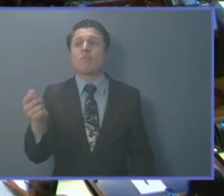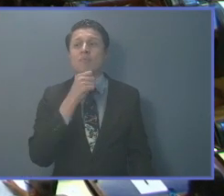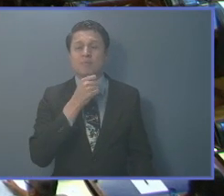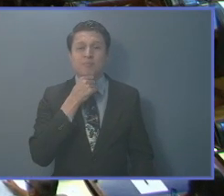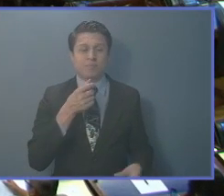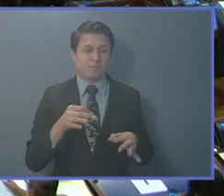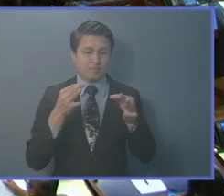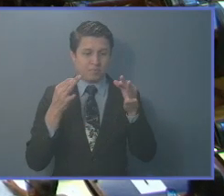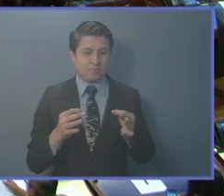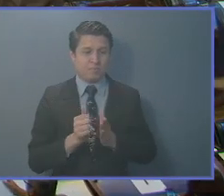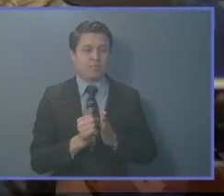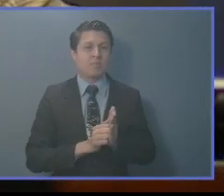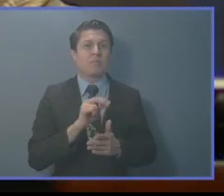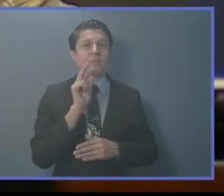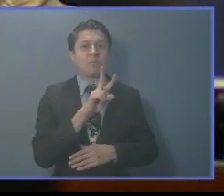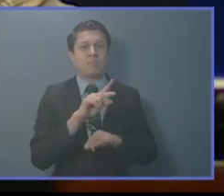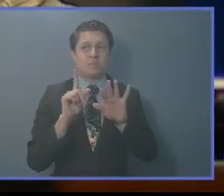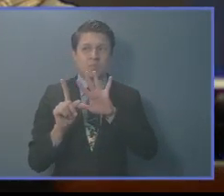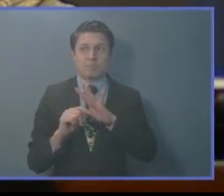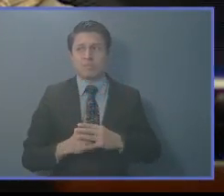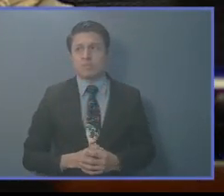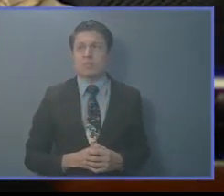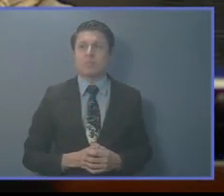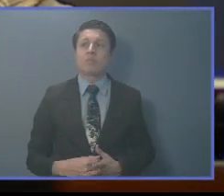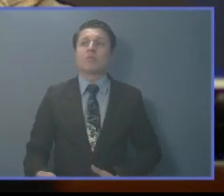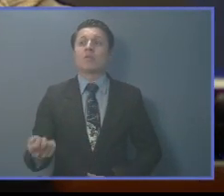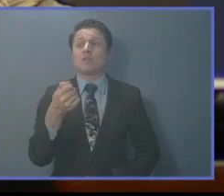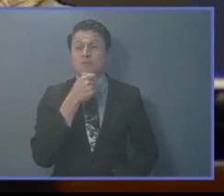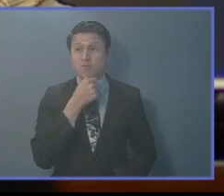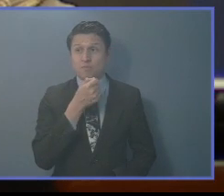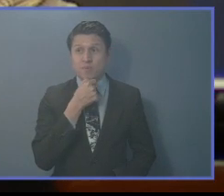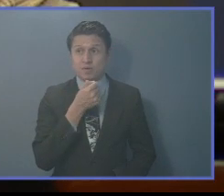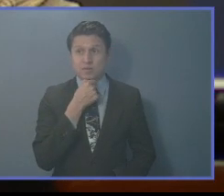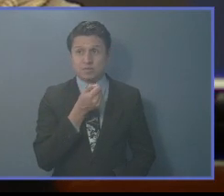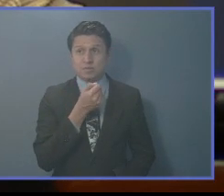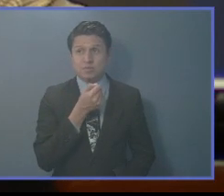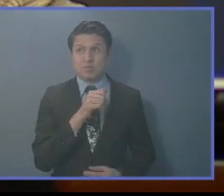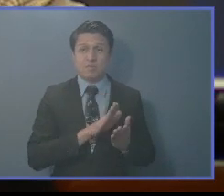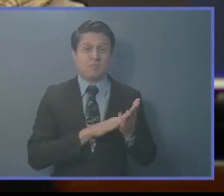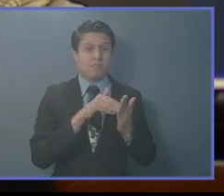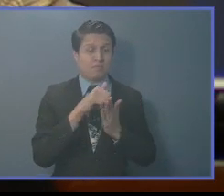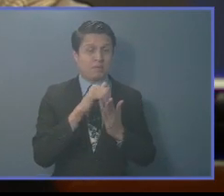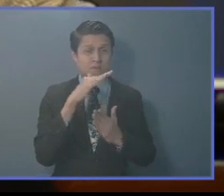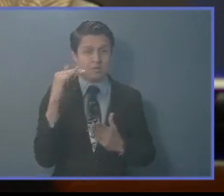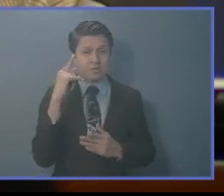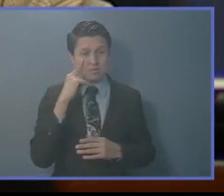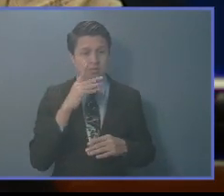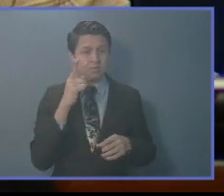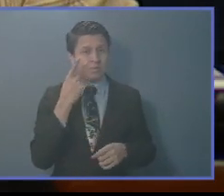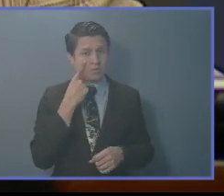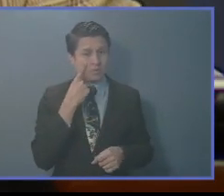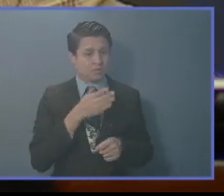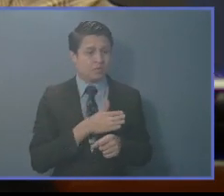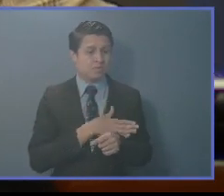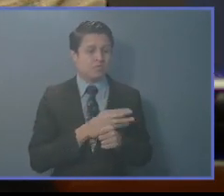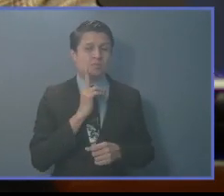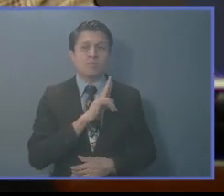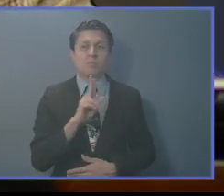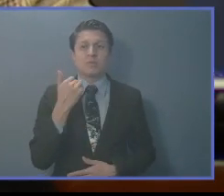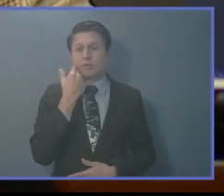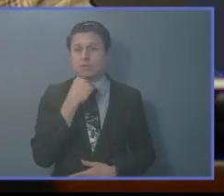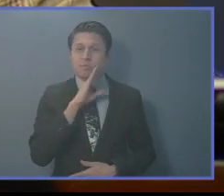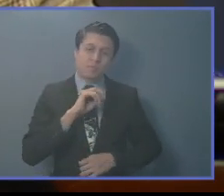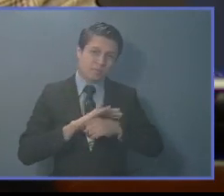oficiosa, artículo 26. Dará información oficiosa la siguiente: el Plan Nacional de Prevención y Contención y Respuesta a la Pandemia